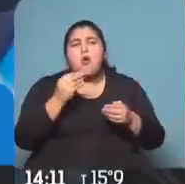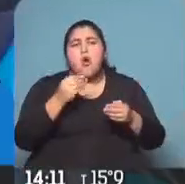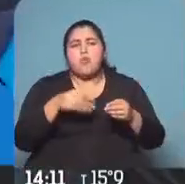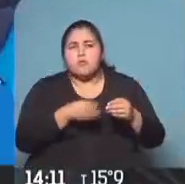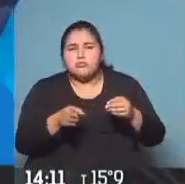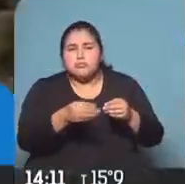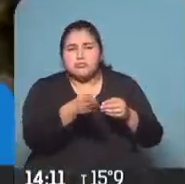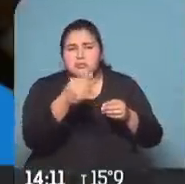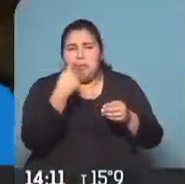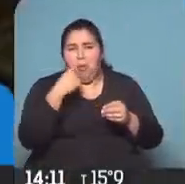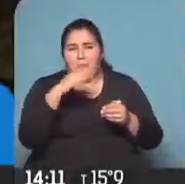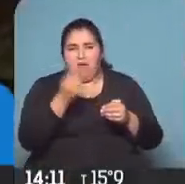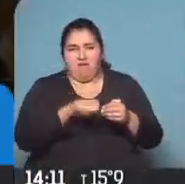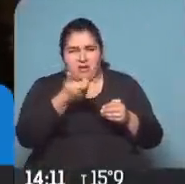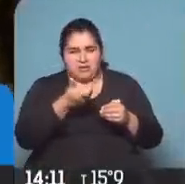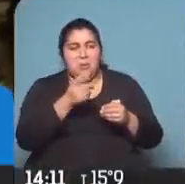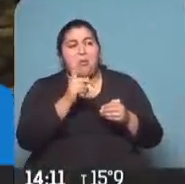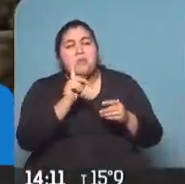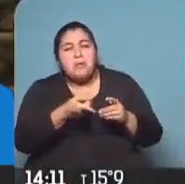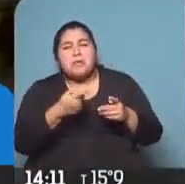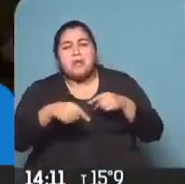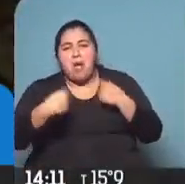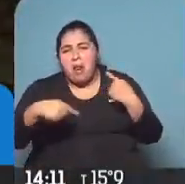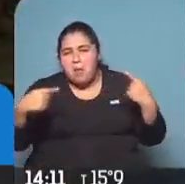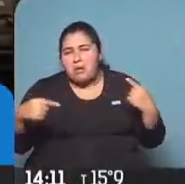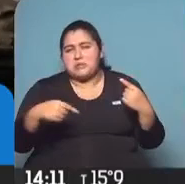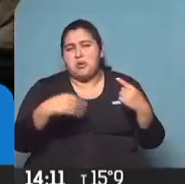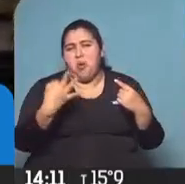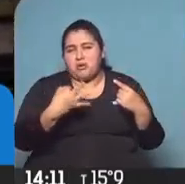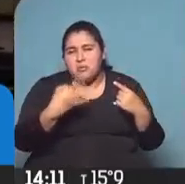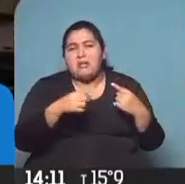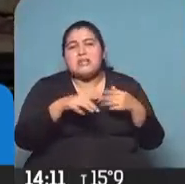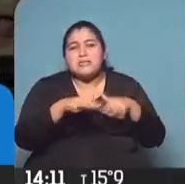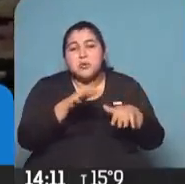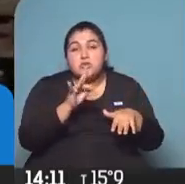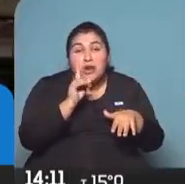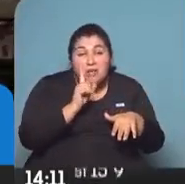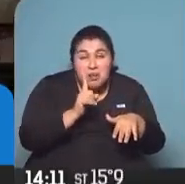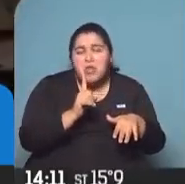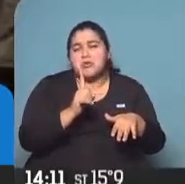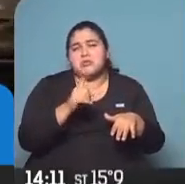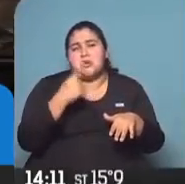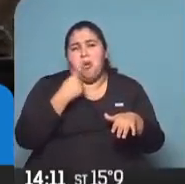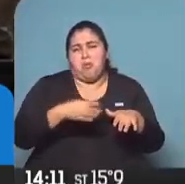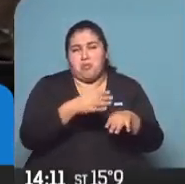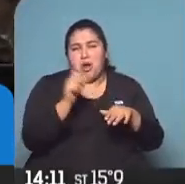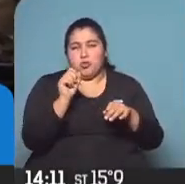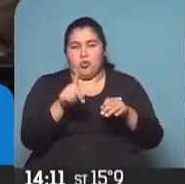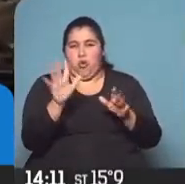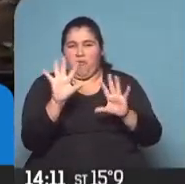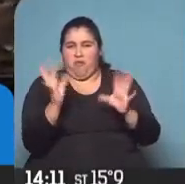combates al igual que reforzar elementos empeñados como situaciones críticas su diseño modular permite